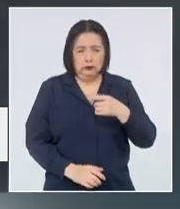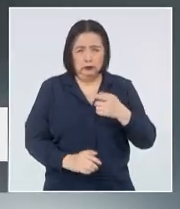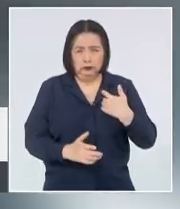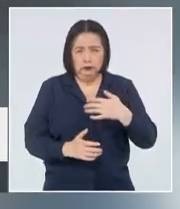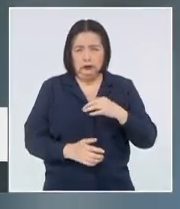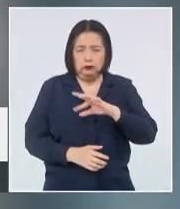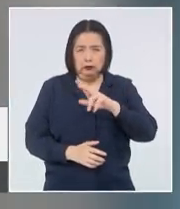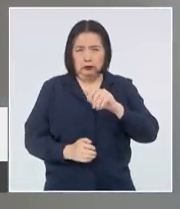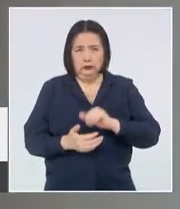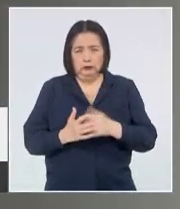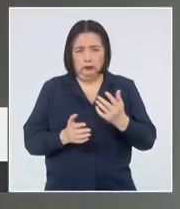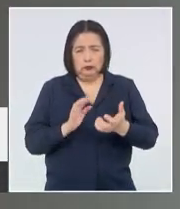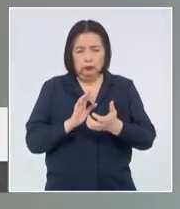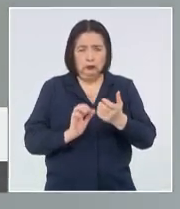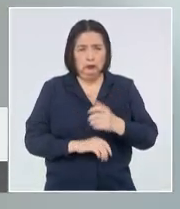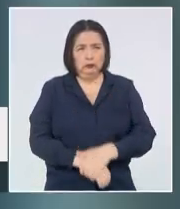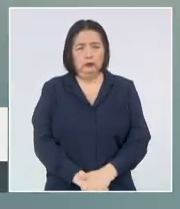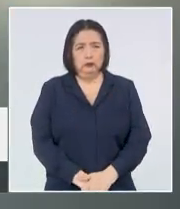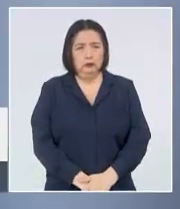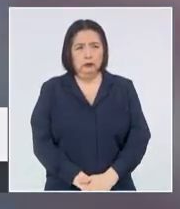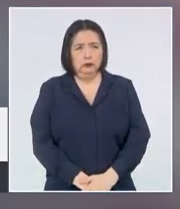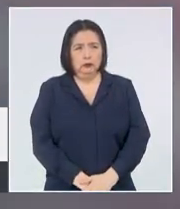del robo de un celular.